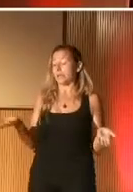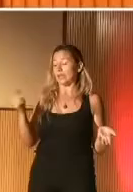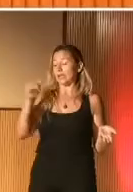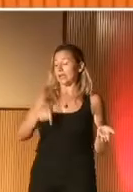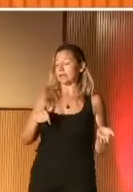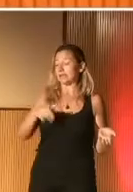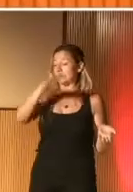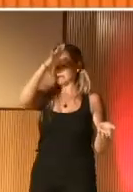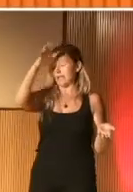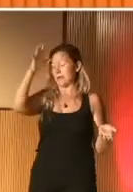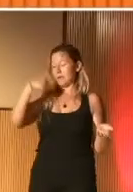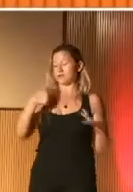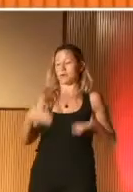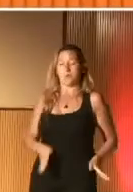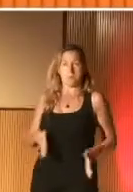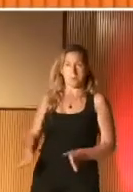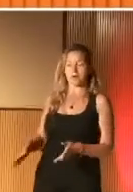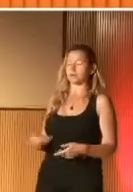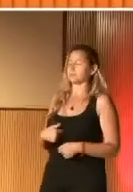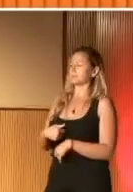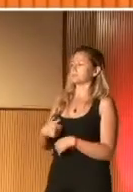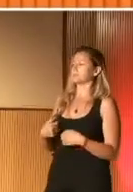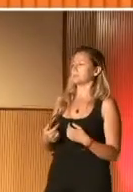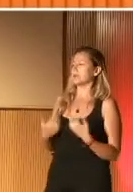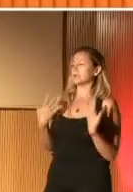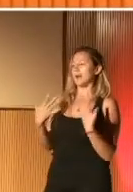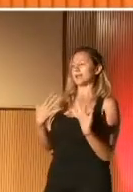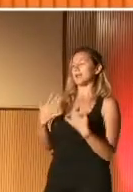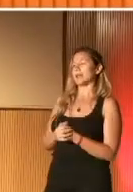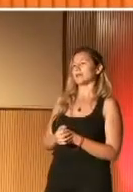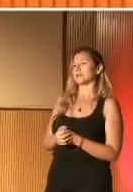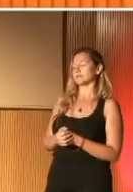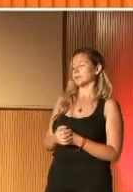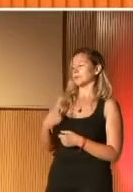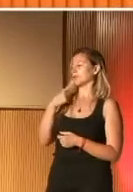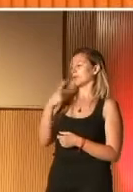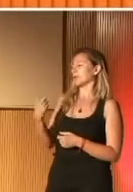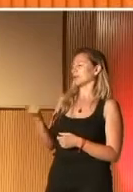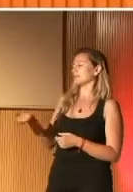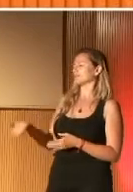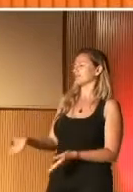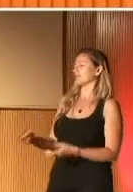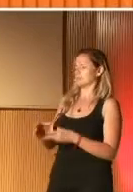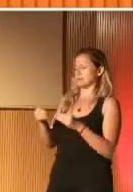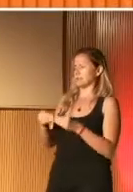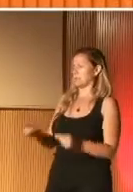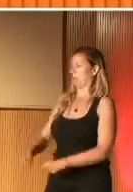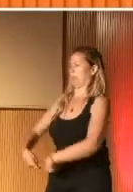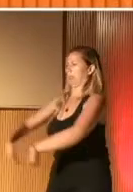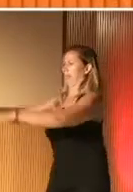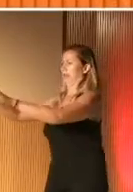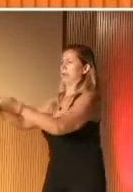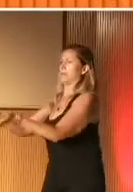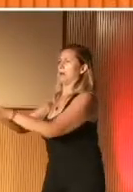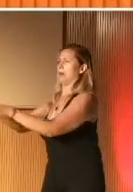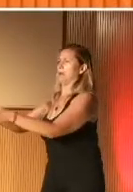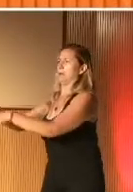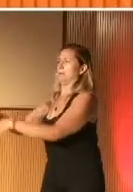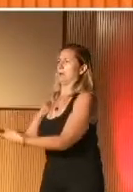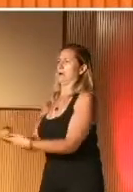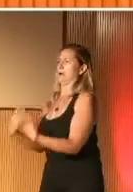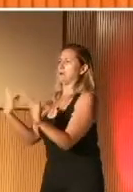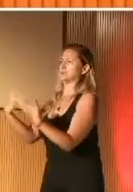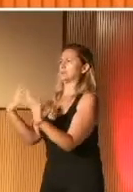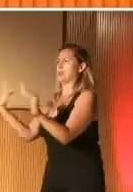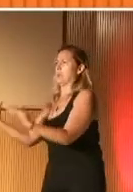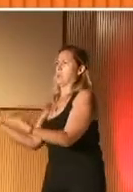terracita así con mi hijo y no tenía ganas de echarle cuenta y le dije, toma estos papelitos y dóblamelo así 8 o 9